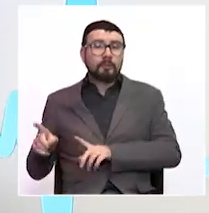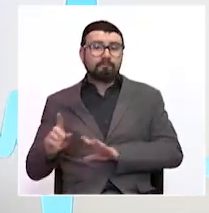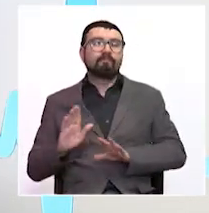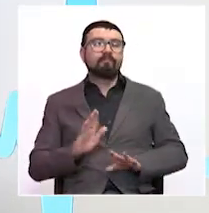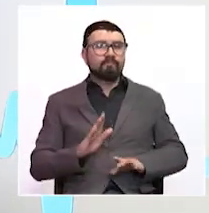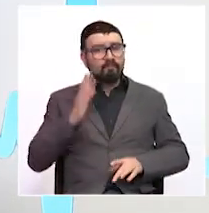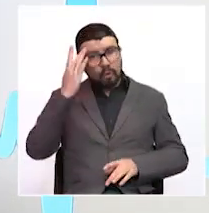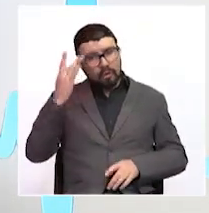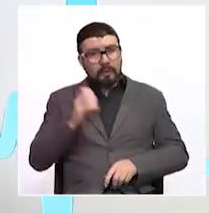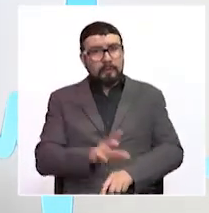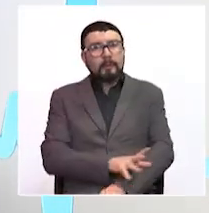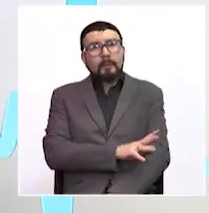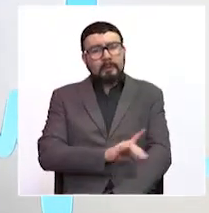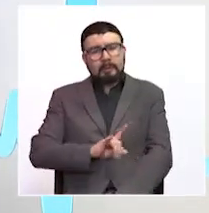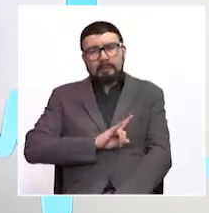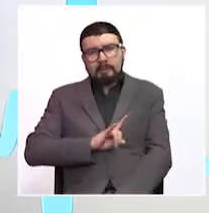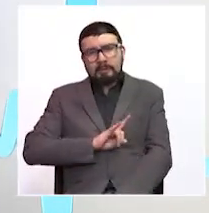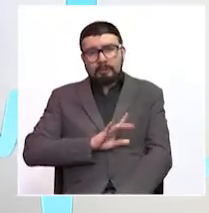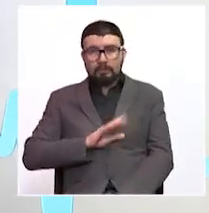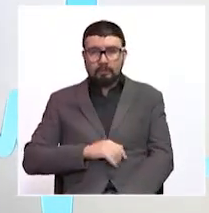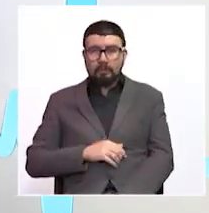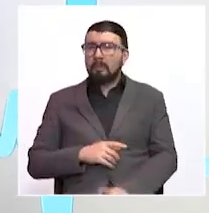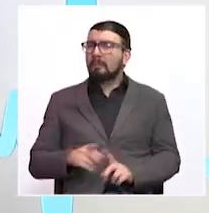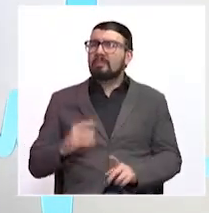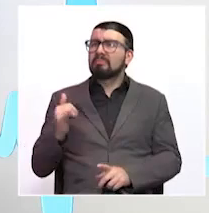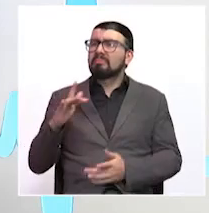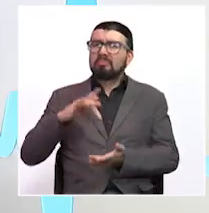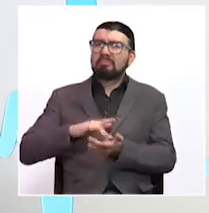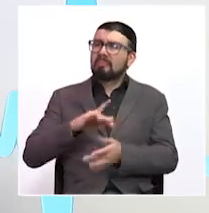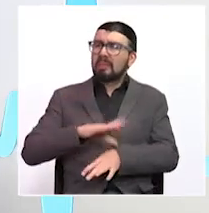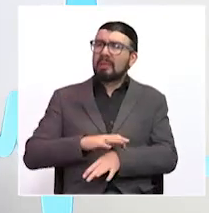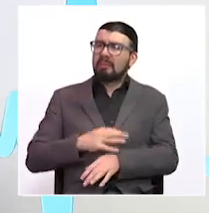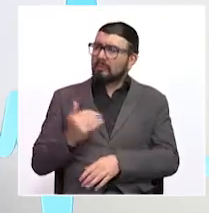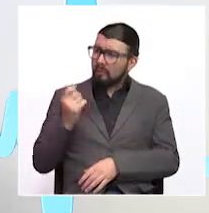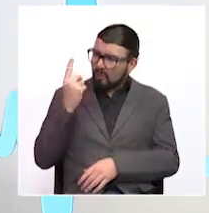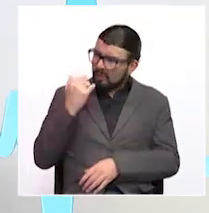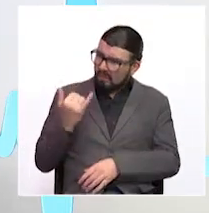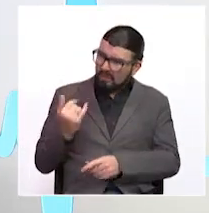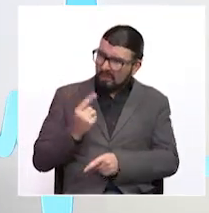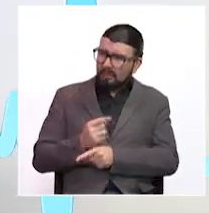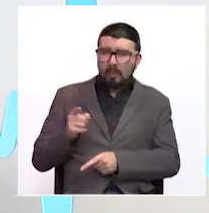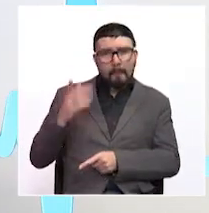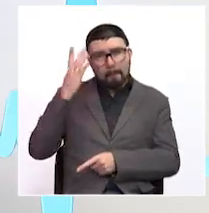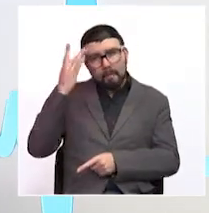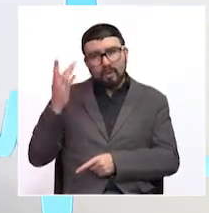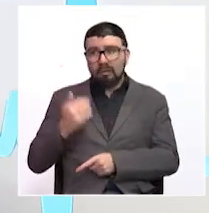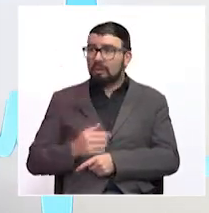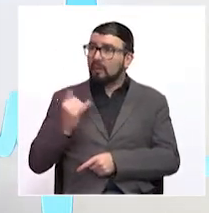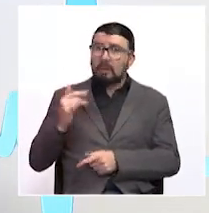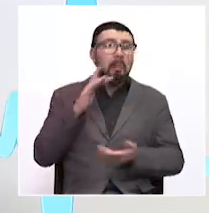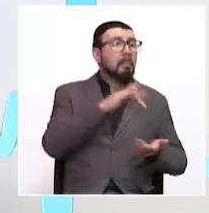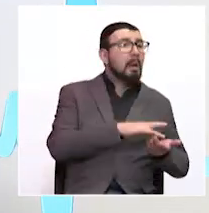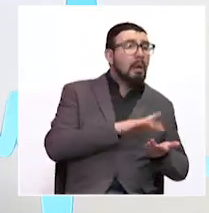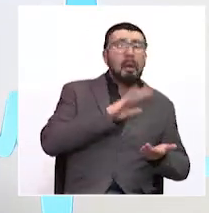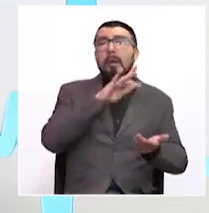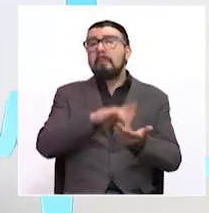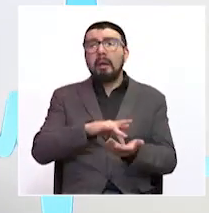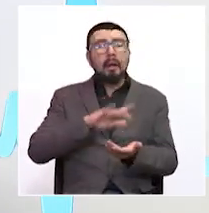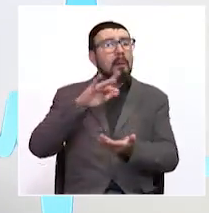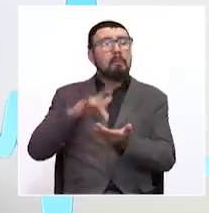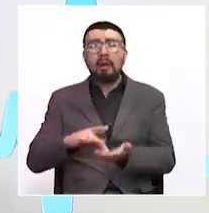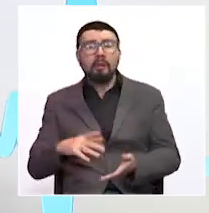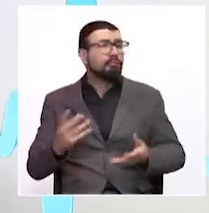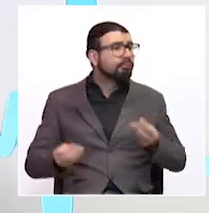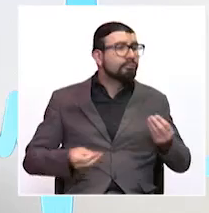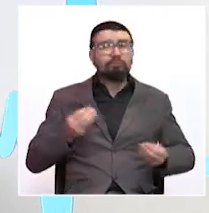esto pero con la consulta no entendemos esto entonces ahí están de consultor en consultorio pasando